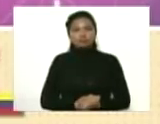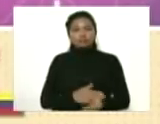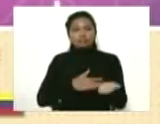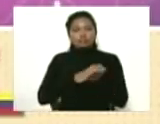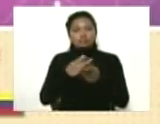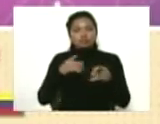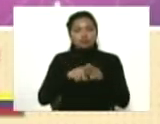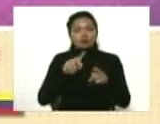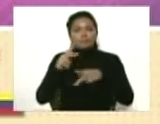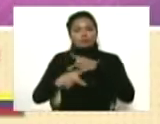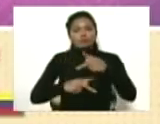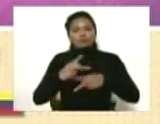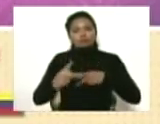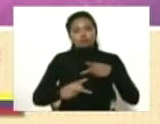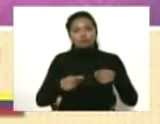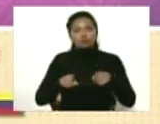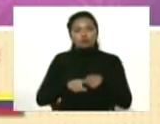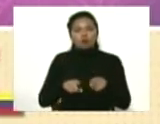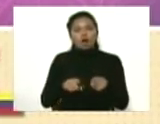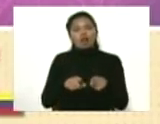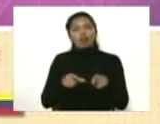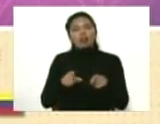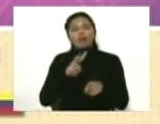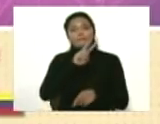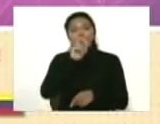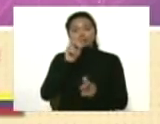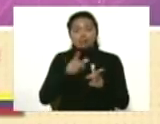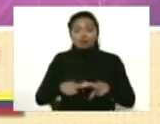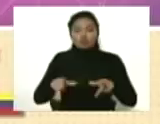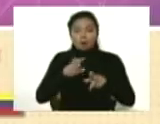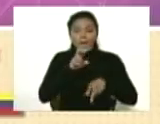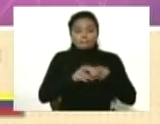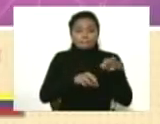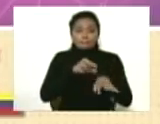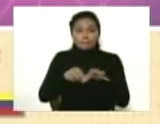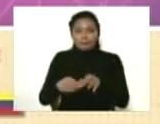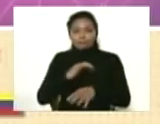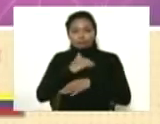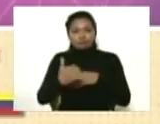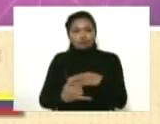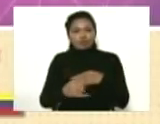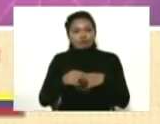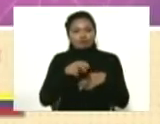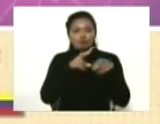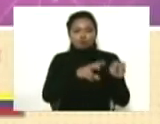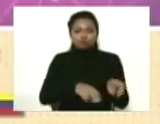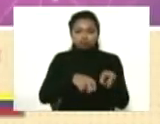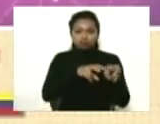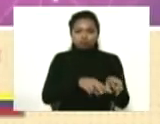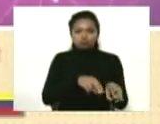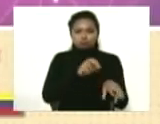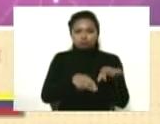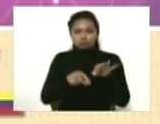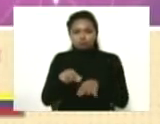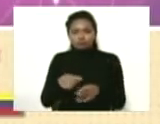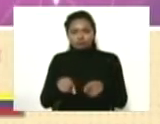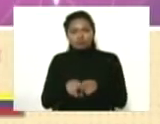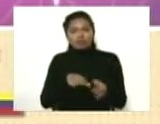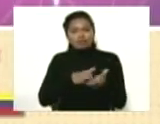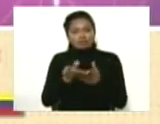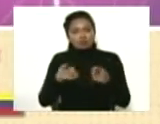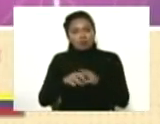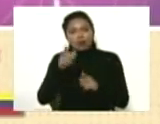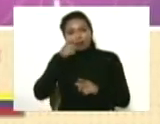Garantizar la producción agrícola en 20 hectáreas, todos los proyectos agrícolas productivos. Garantizar